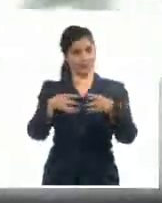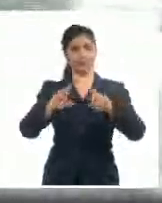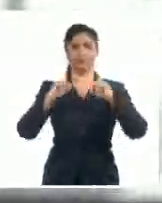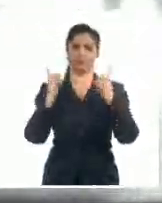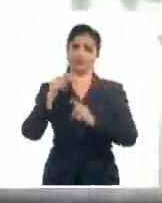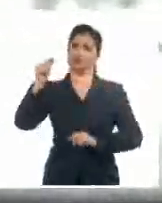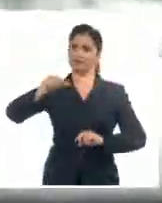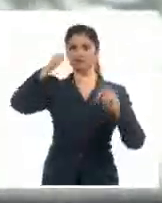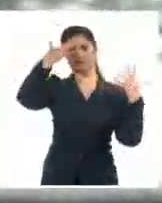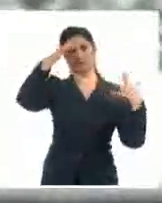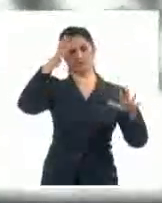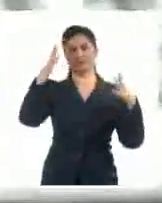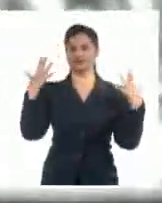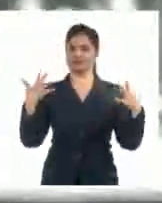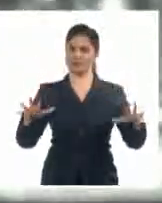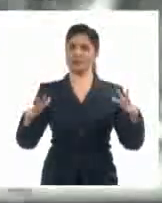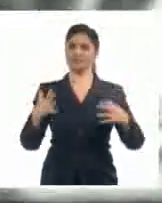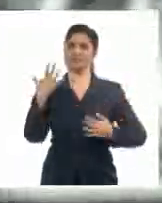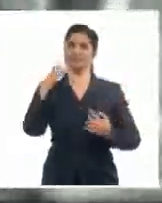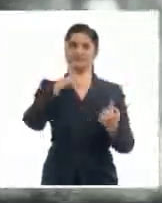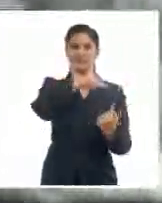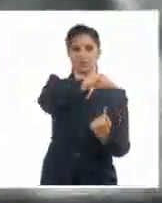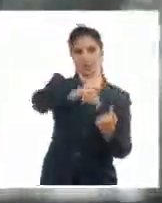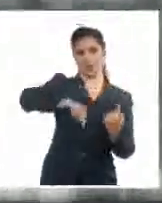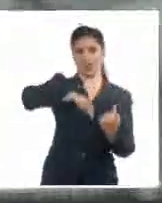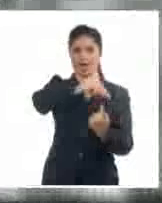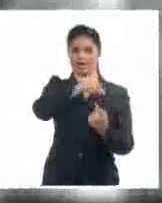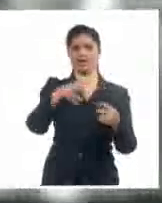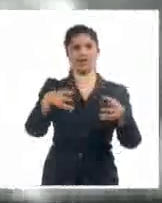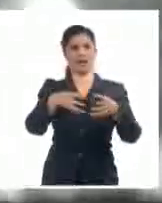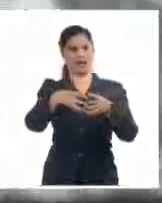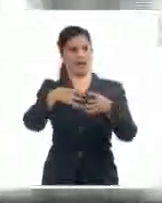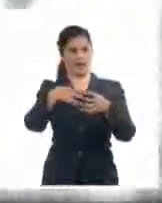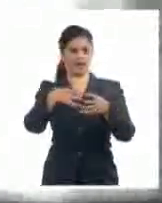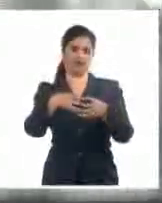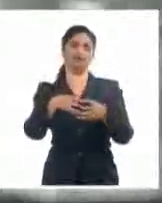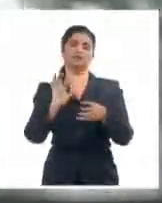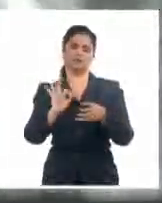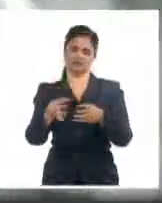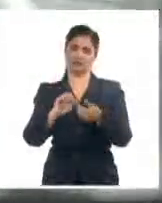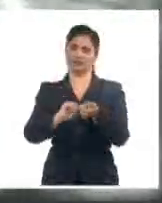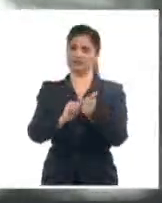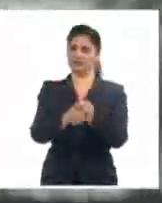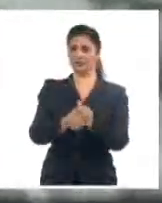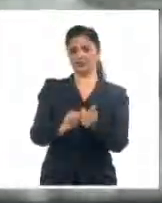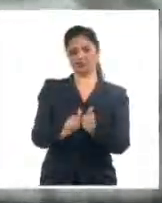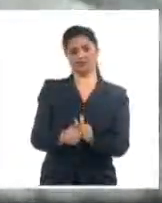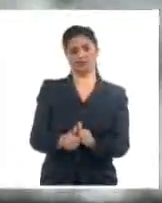Carreras aquí en el Wrigley Park en el fútbol.